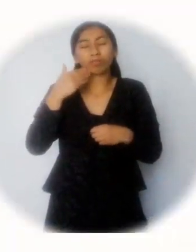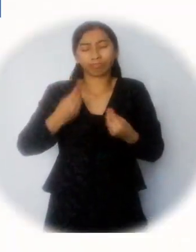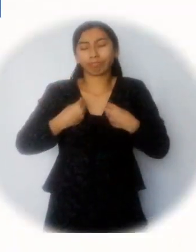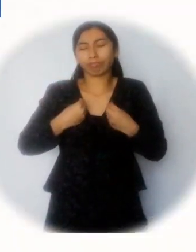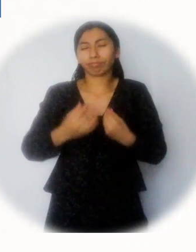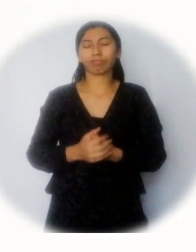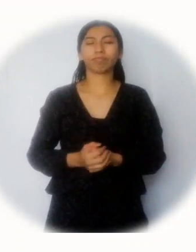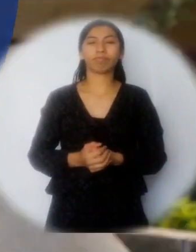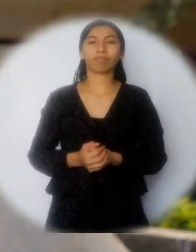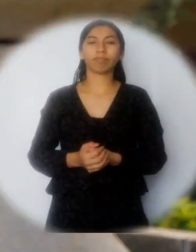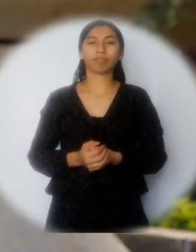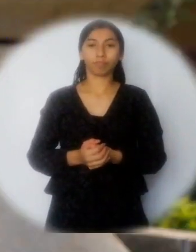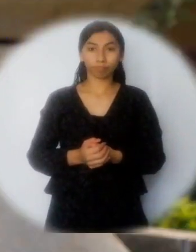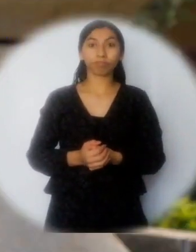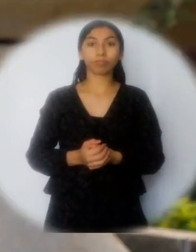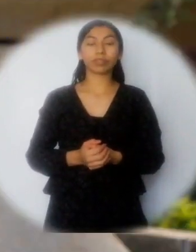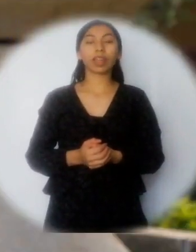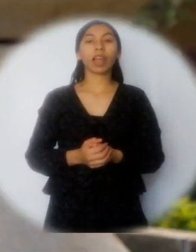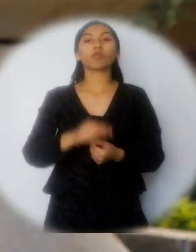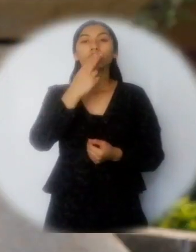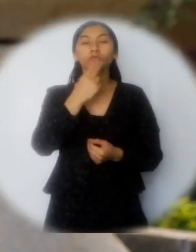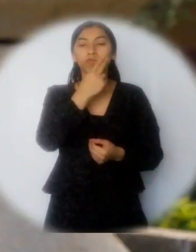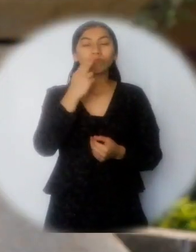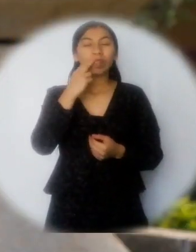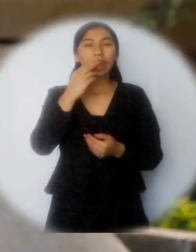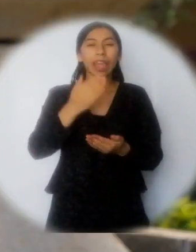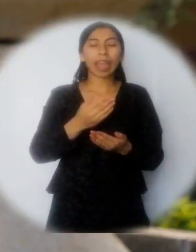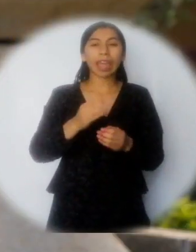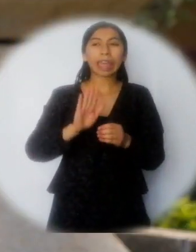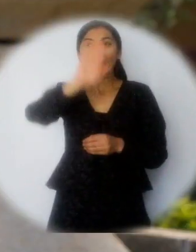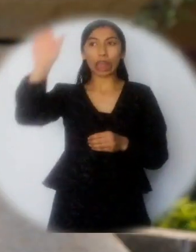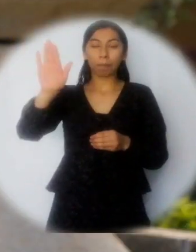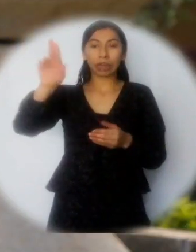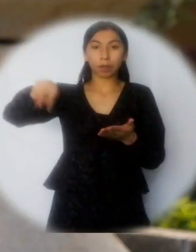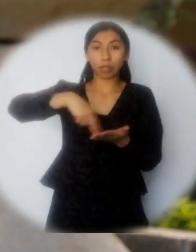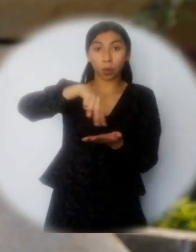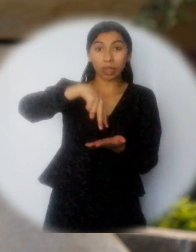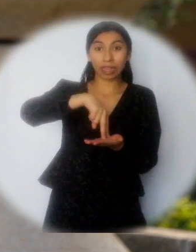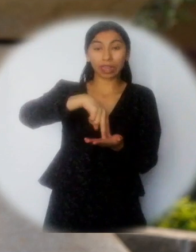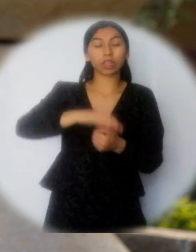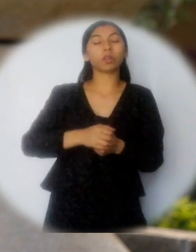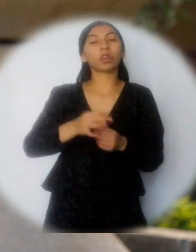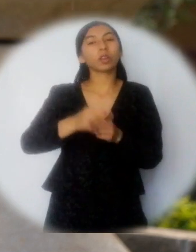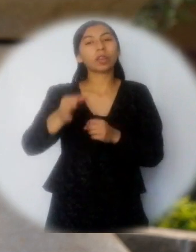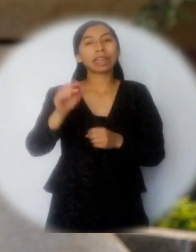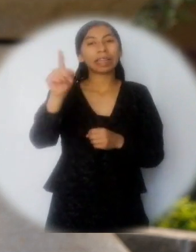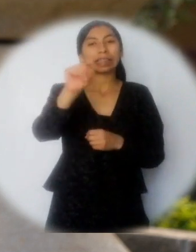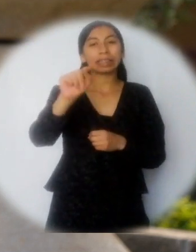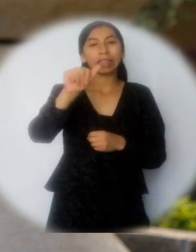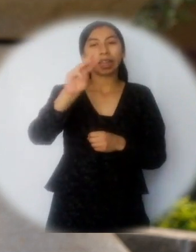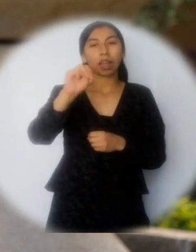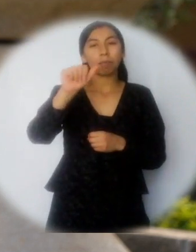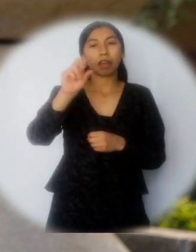vida. Cumpliendo con los compromisos adquiridos en el municipio de Samaniego, Nariño, con la visita del señor presidente de la República, Iván Duque Márquez,